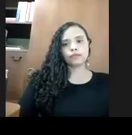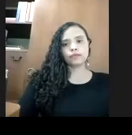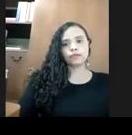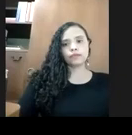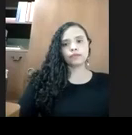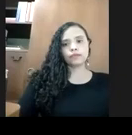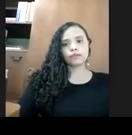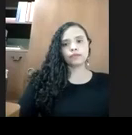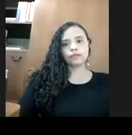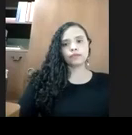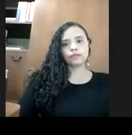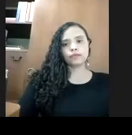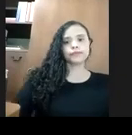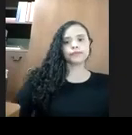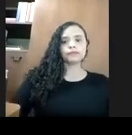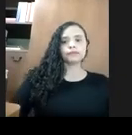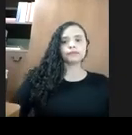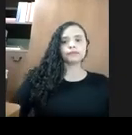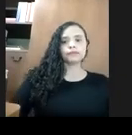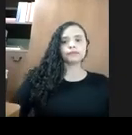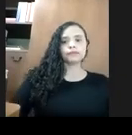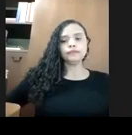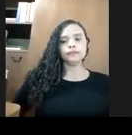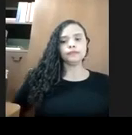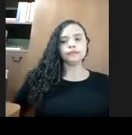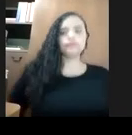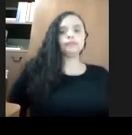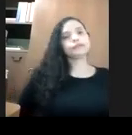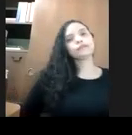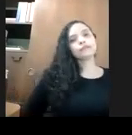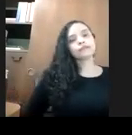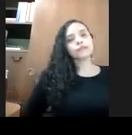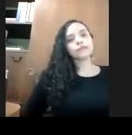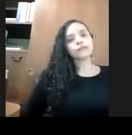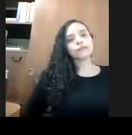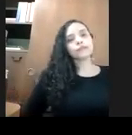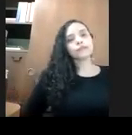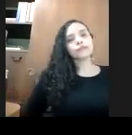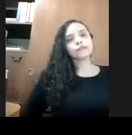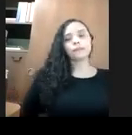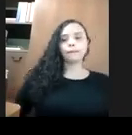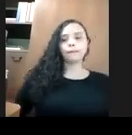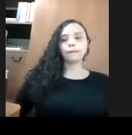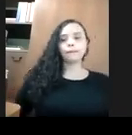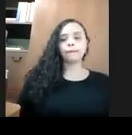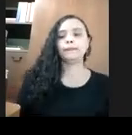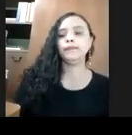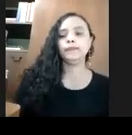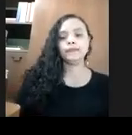de por sí. Entonces, imagínense cuál difícil es la situación. Es por ello que quisimos